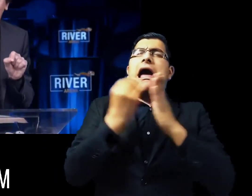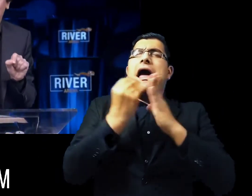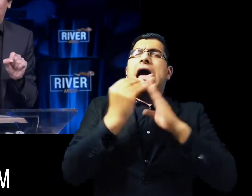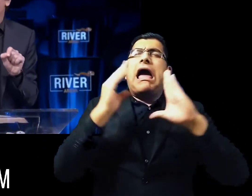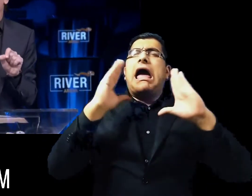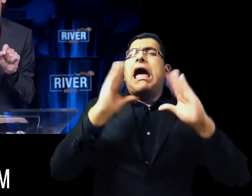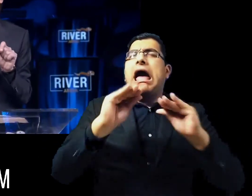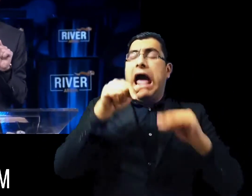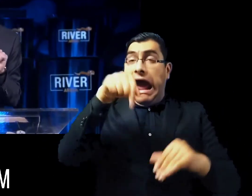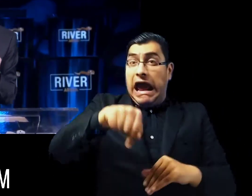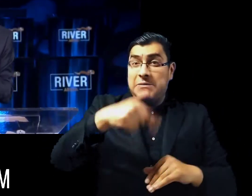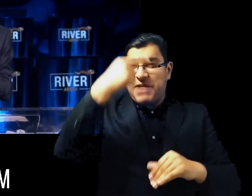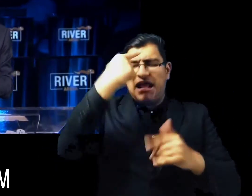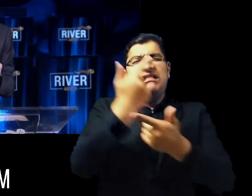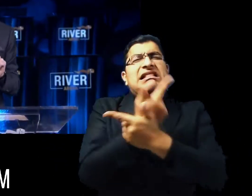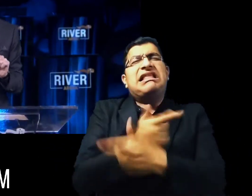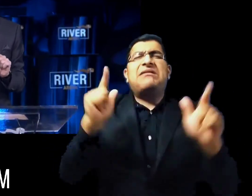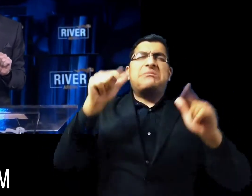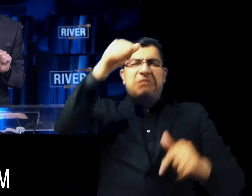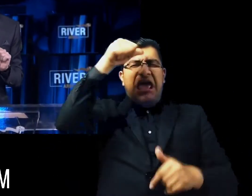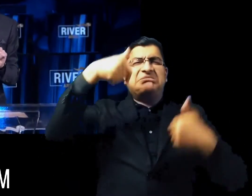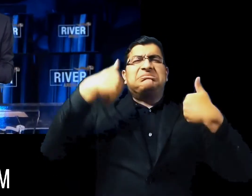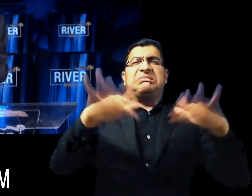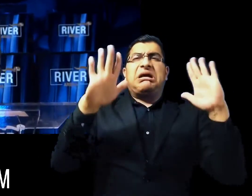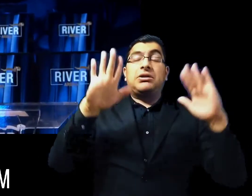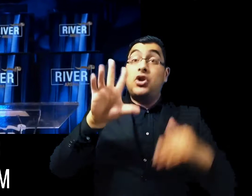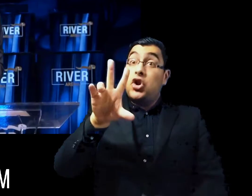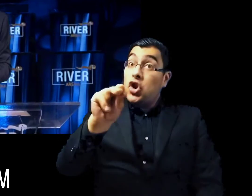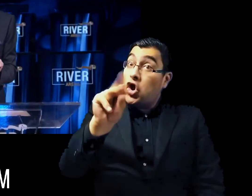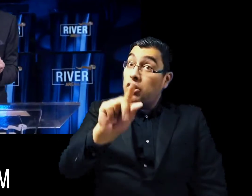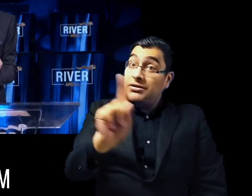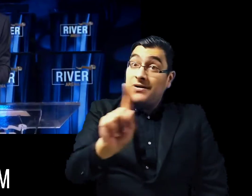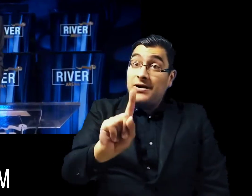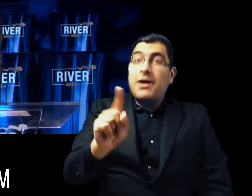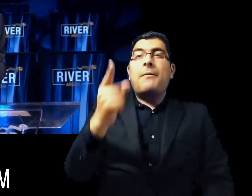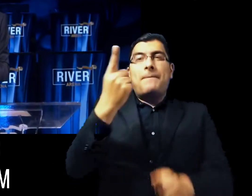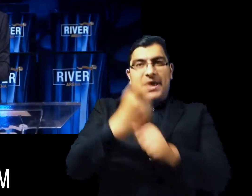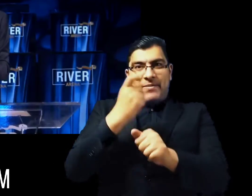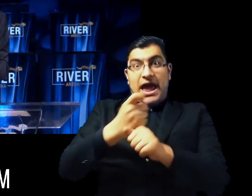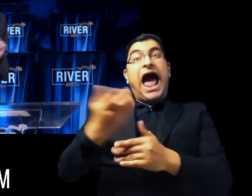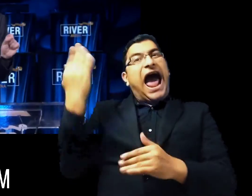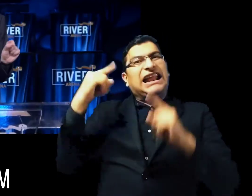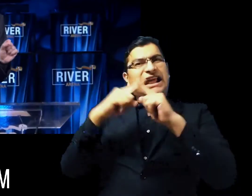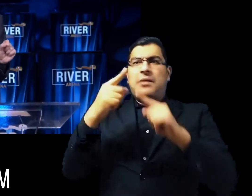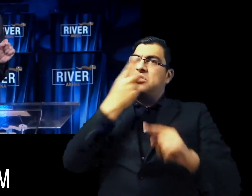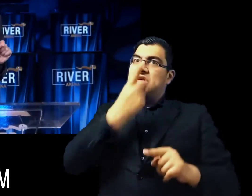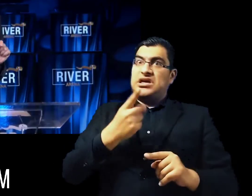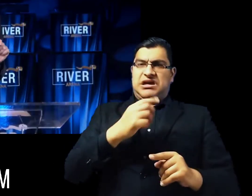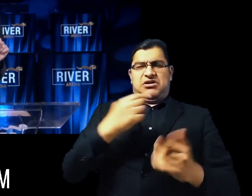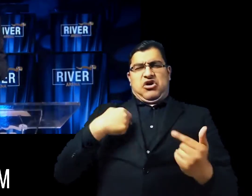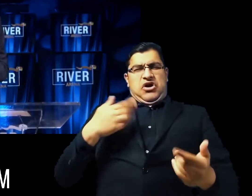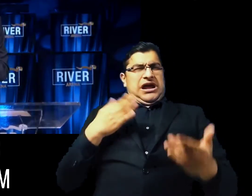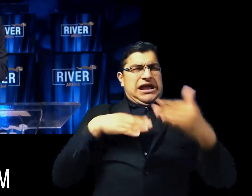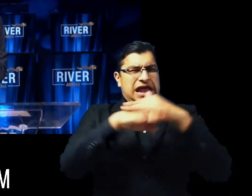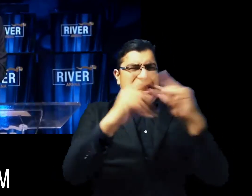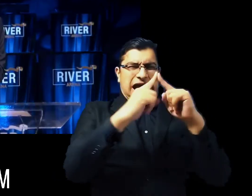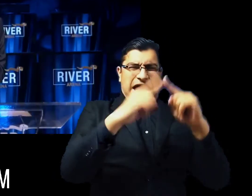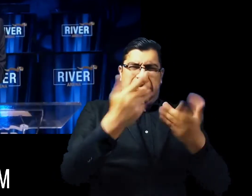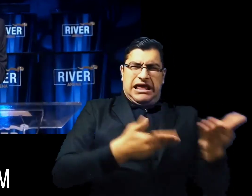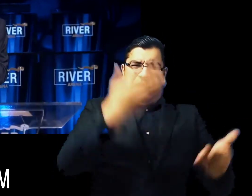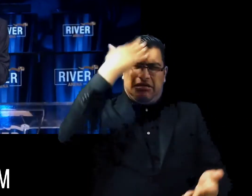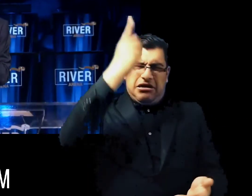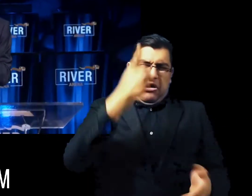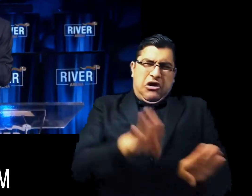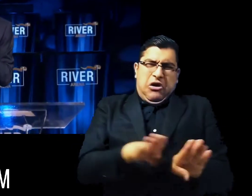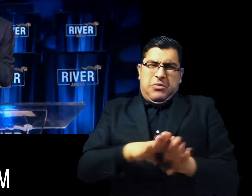licencia para pecar. Lo que digo es que la iglesia decía que nadie, por ejemplo, podía pretender servir a Dios si no sabía